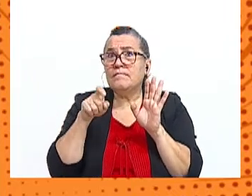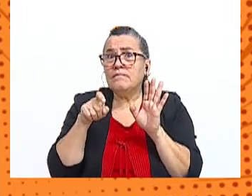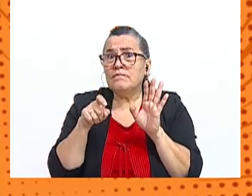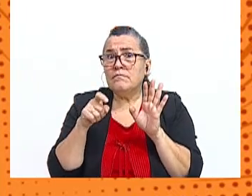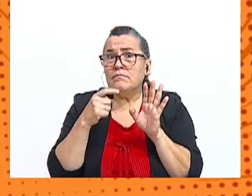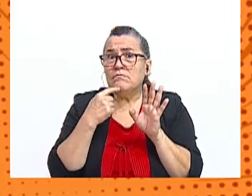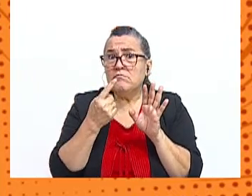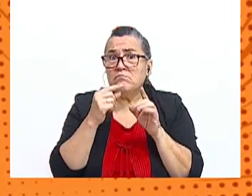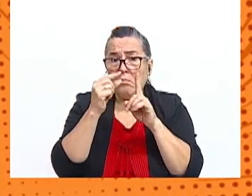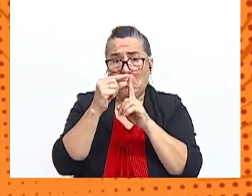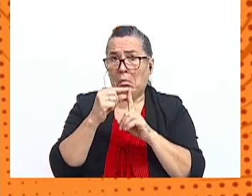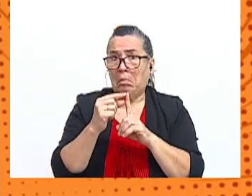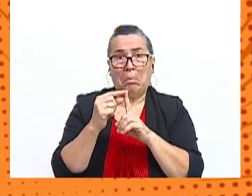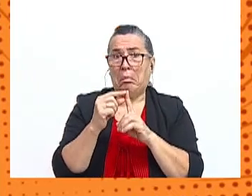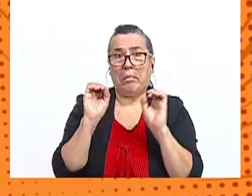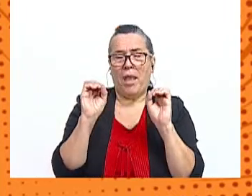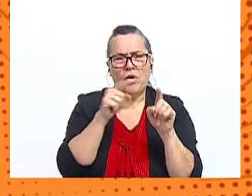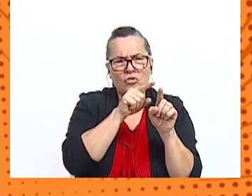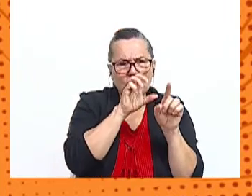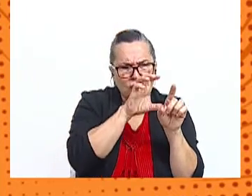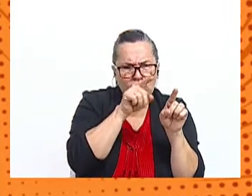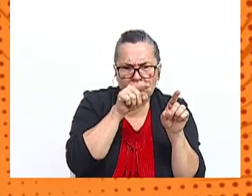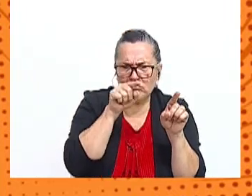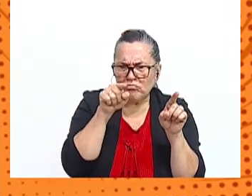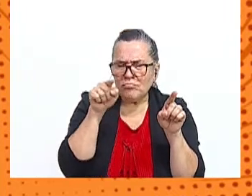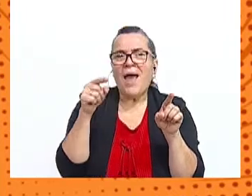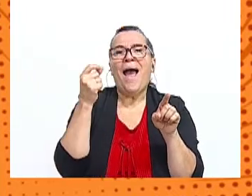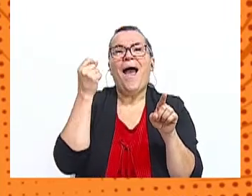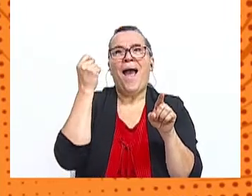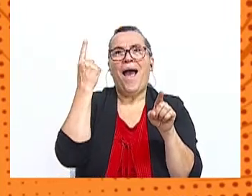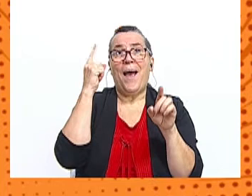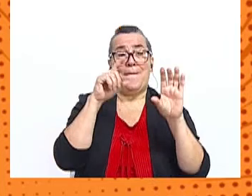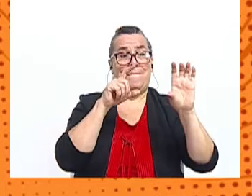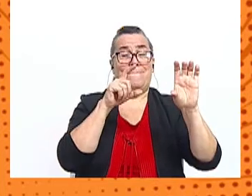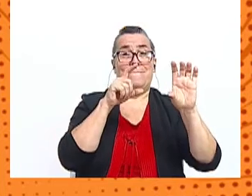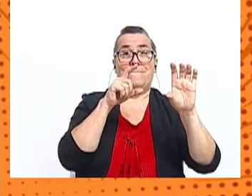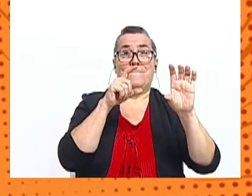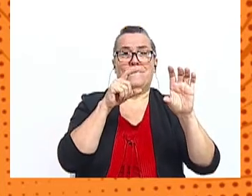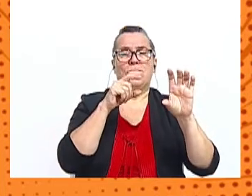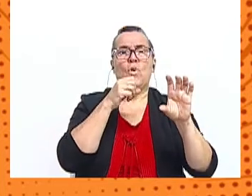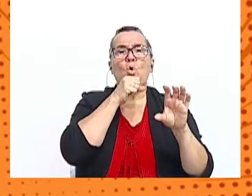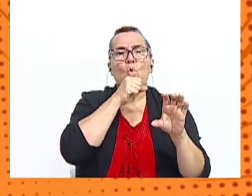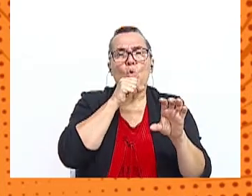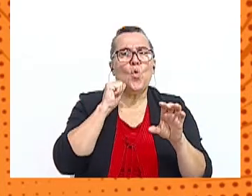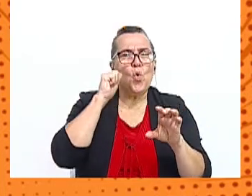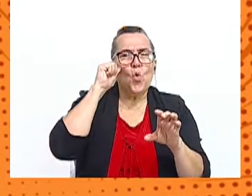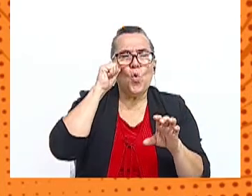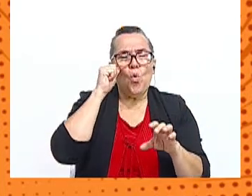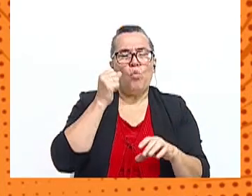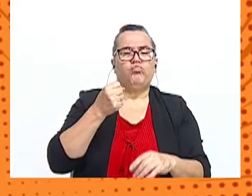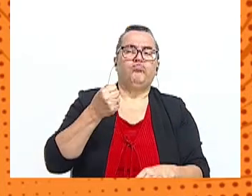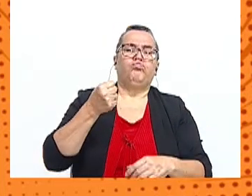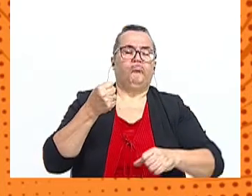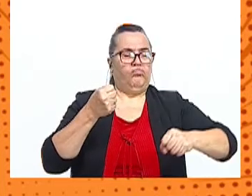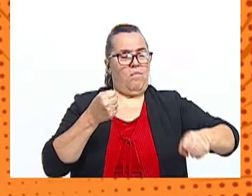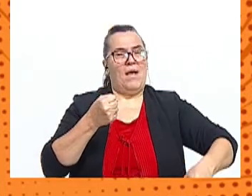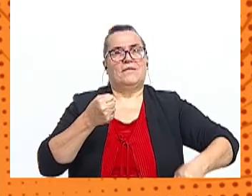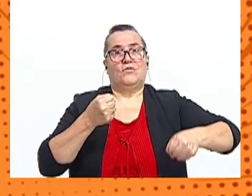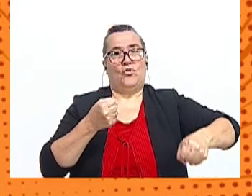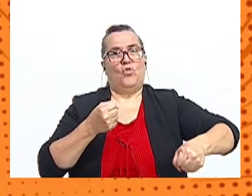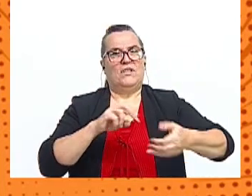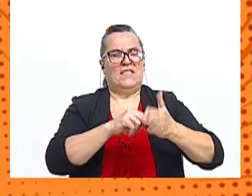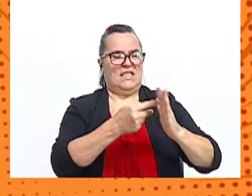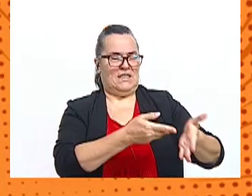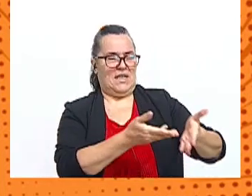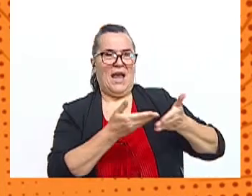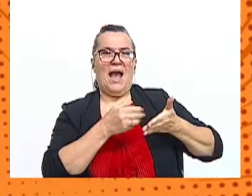ningún texto para poder comprender. En el primer viñeta tenemos un hombre, por su bastón, nos